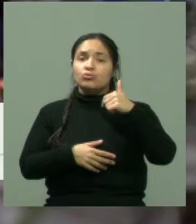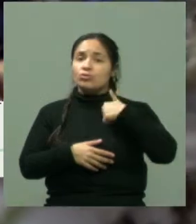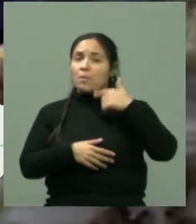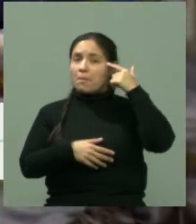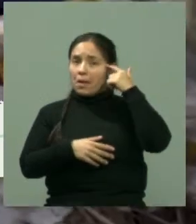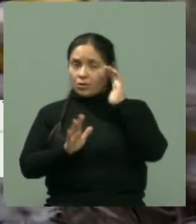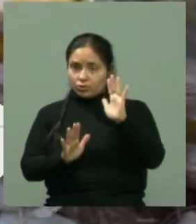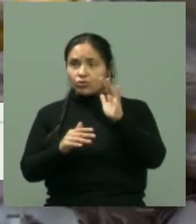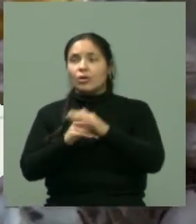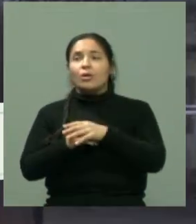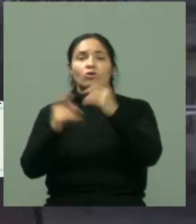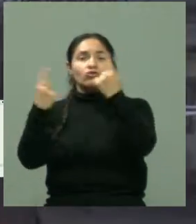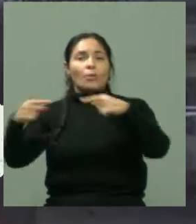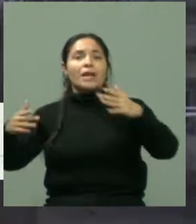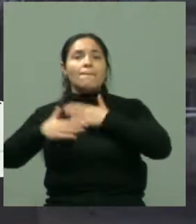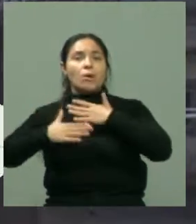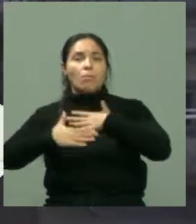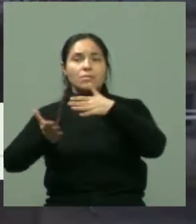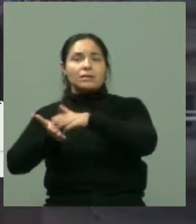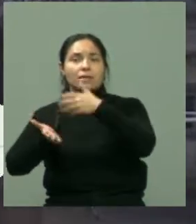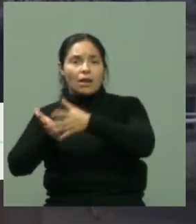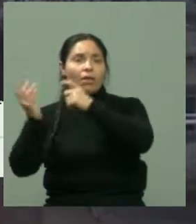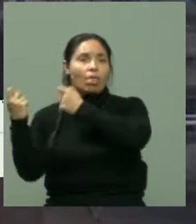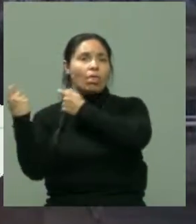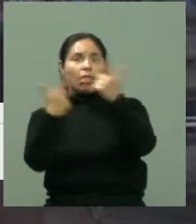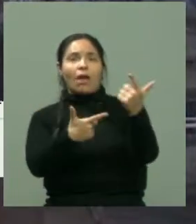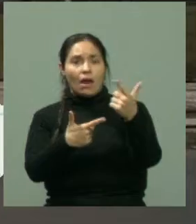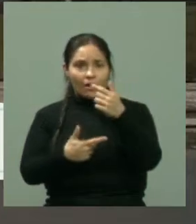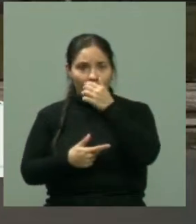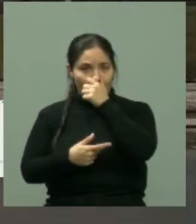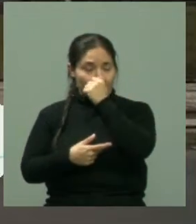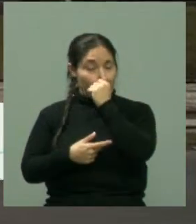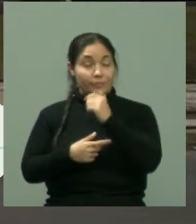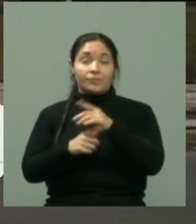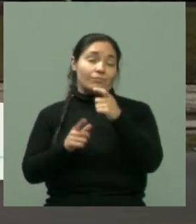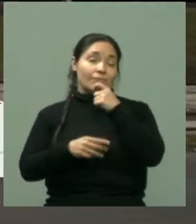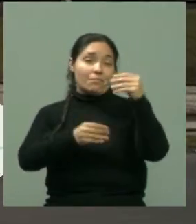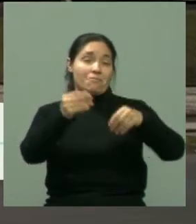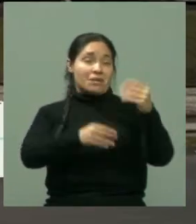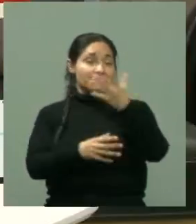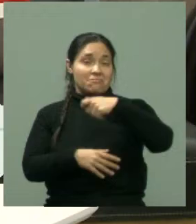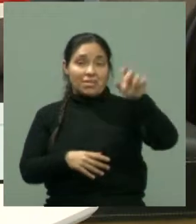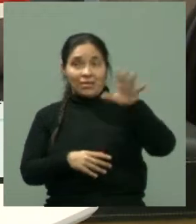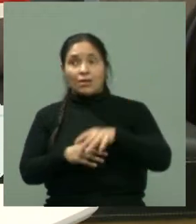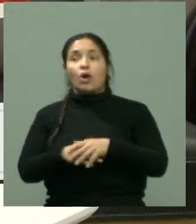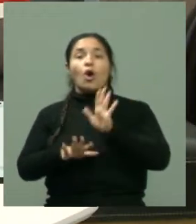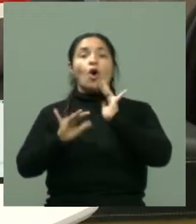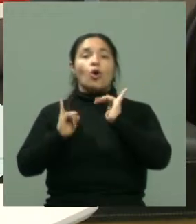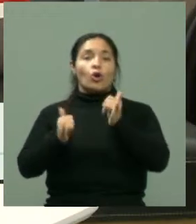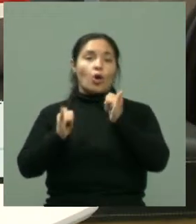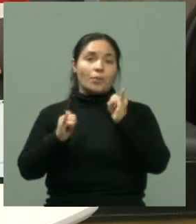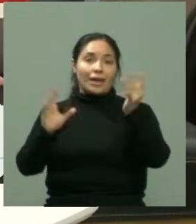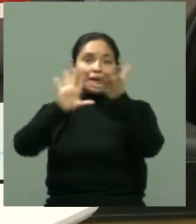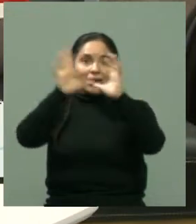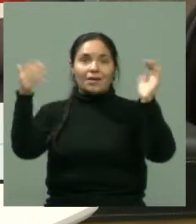de entregarles parte de nuestra soberanía en cuanto a una empresa. Bueno, en Jóvenes por el Clima siempre se habla mucho de eso,